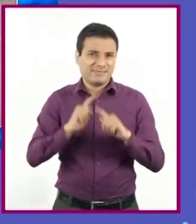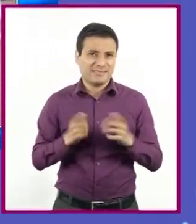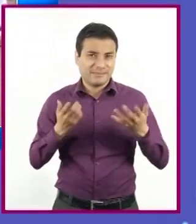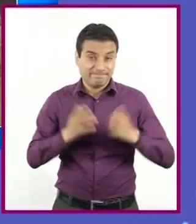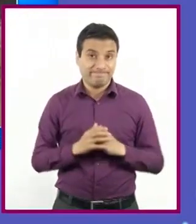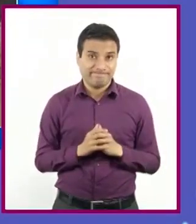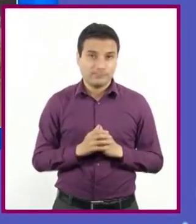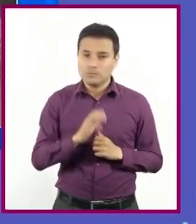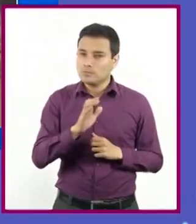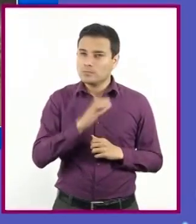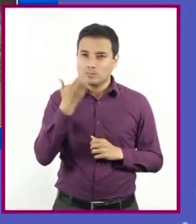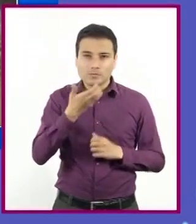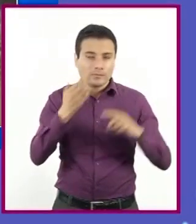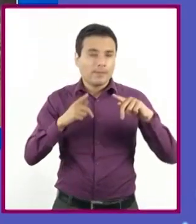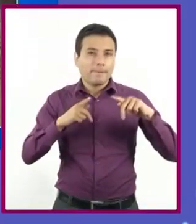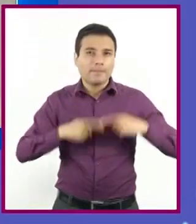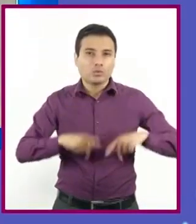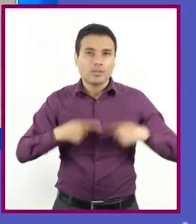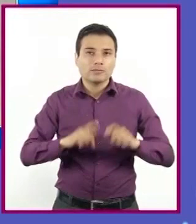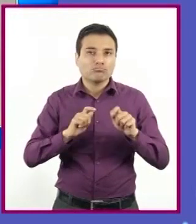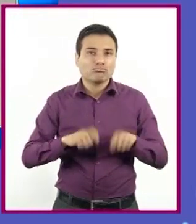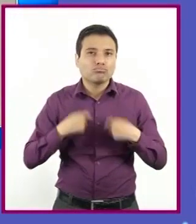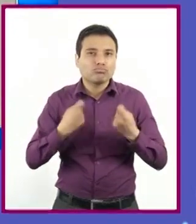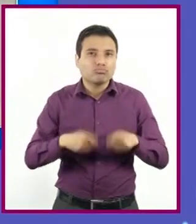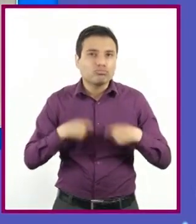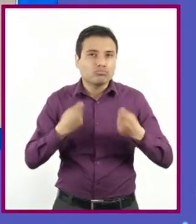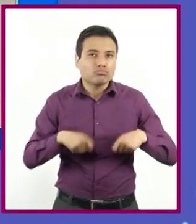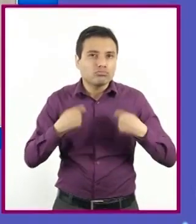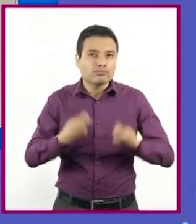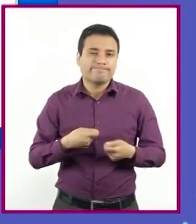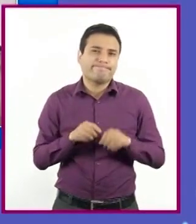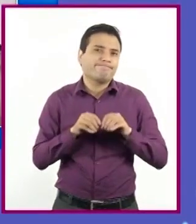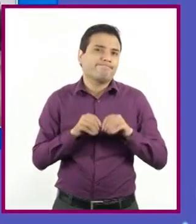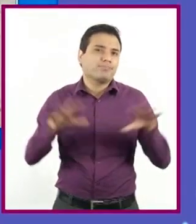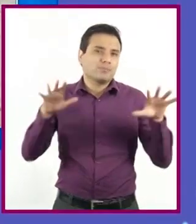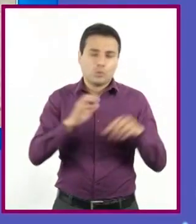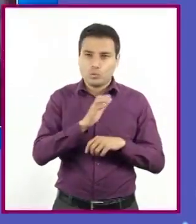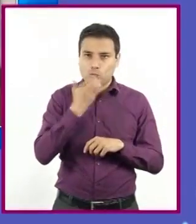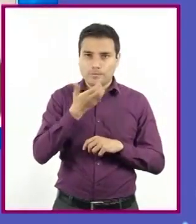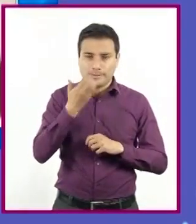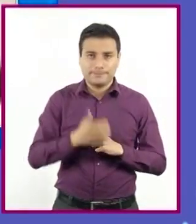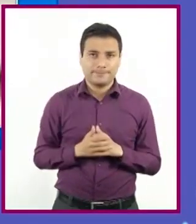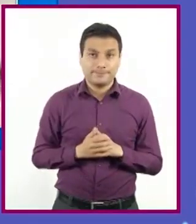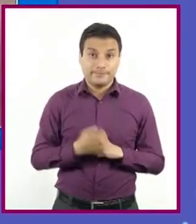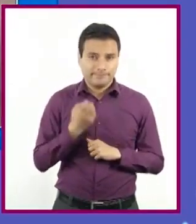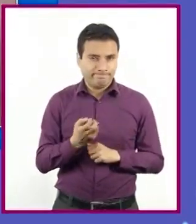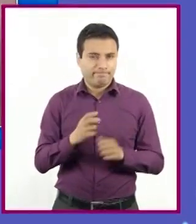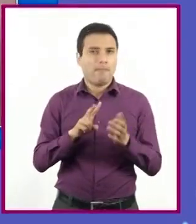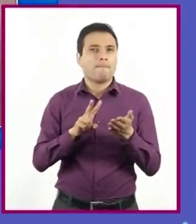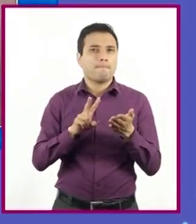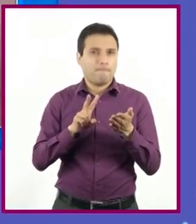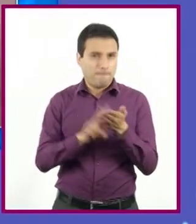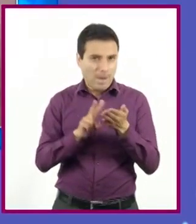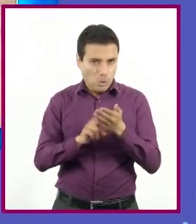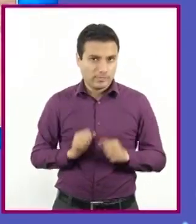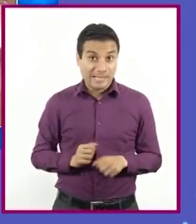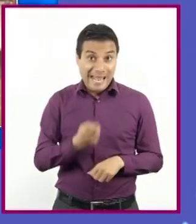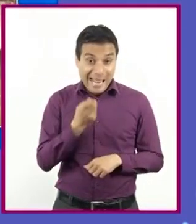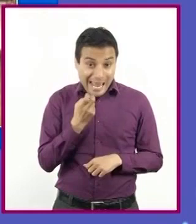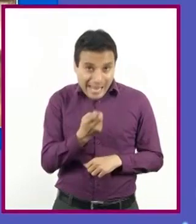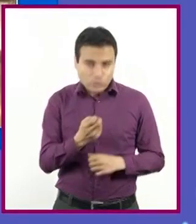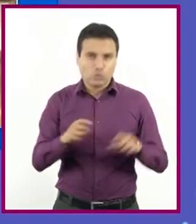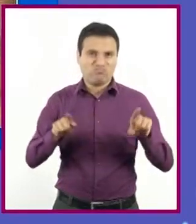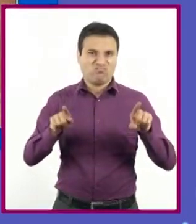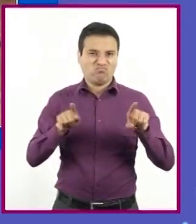herencia social porque los mexicanos la reciben de generación en generación. Además de ser un valor que comparten y hace posible su sentido